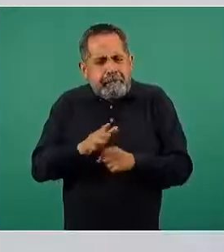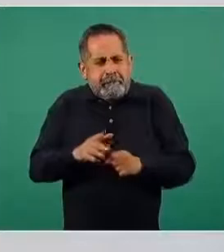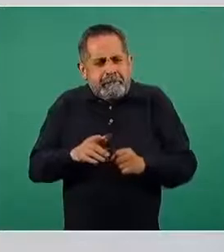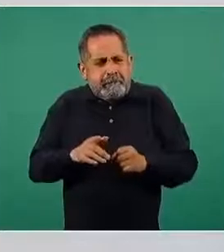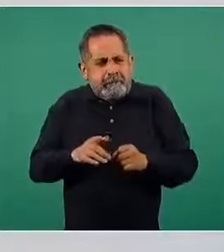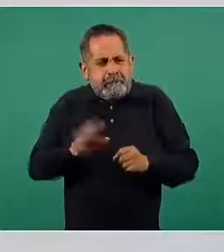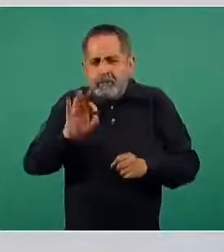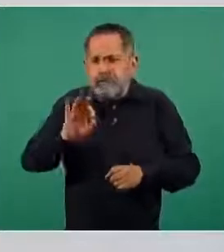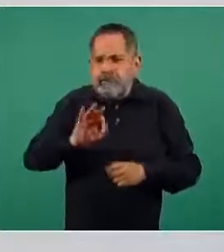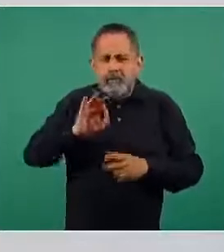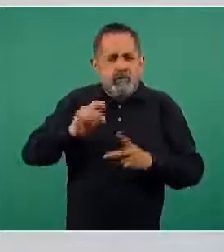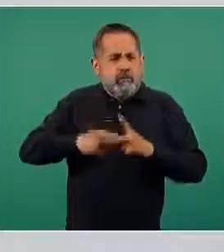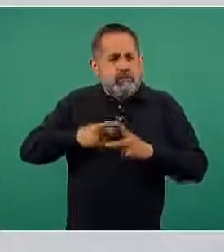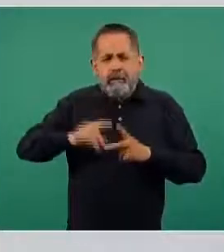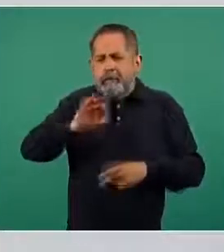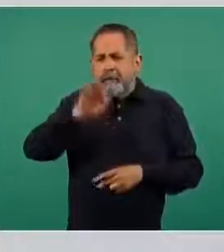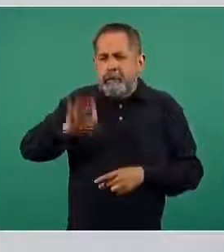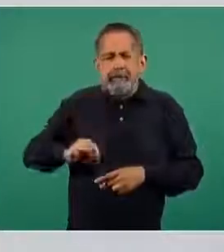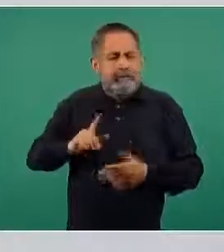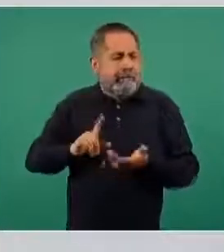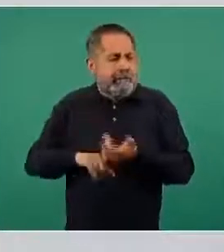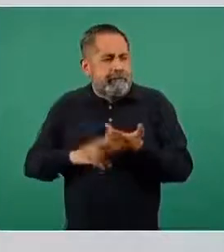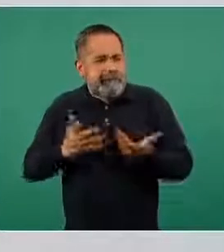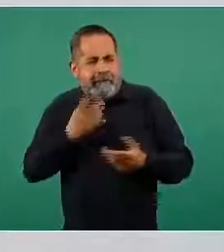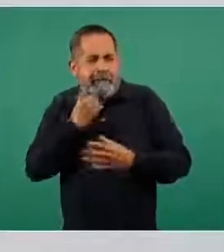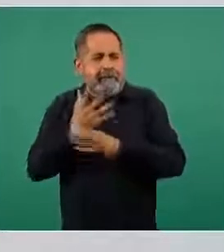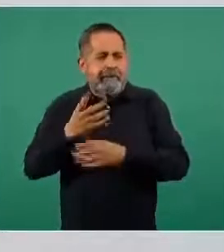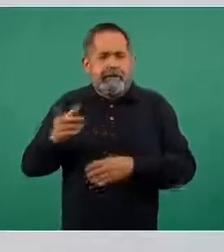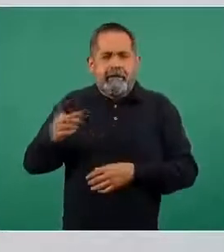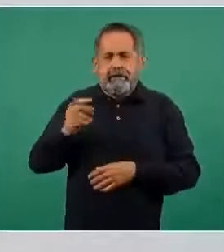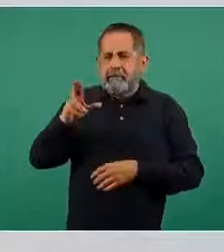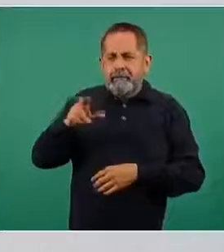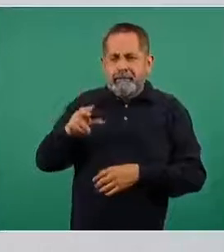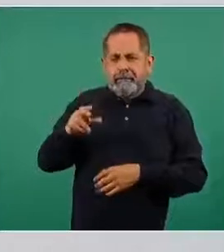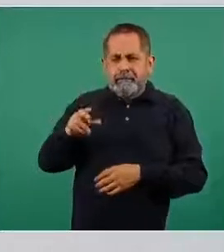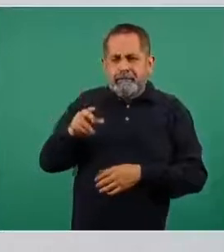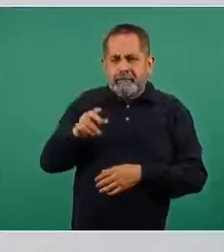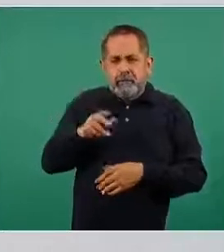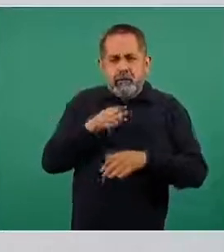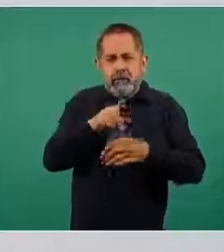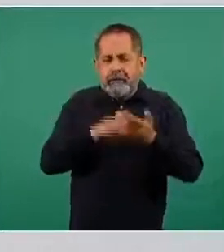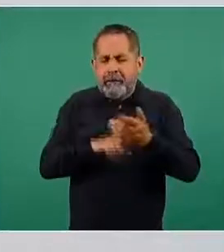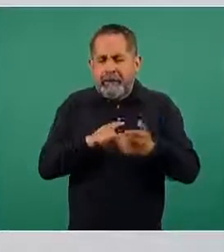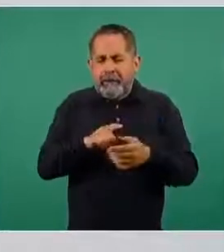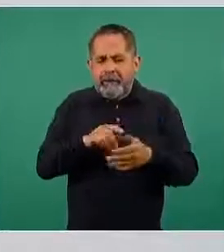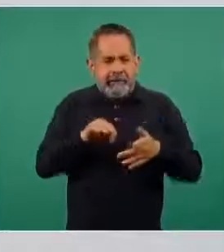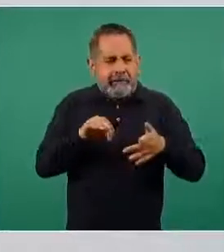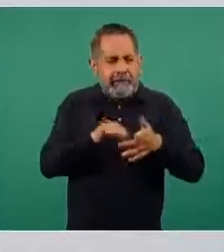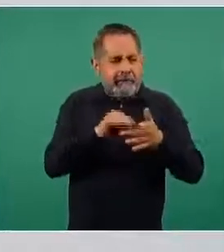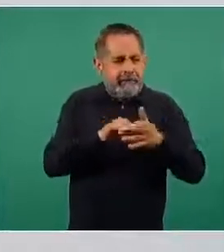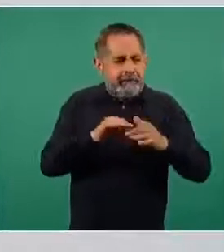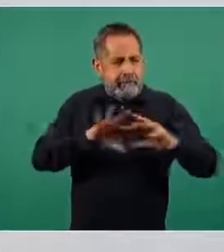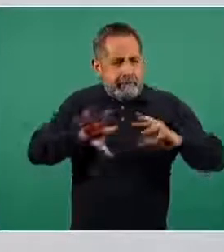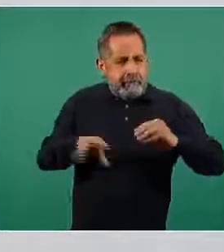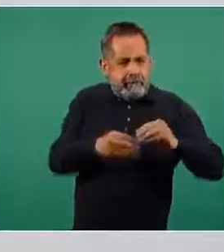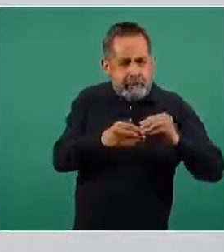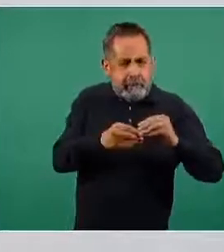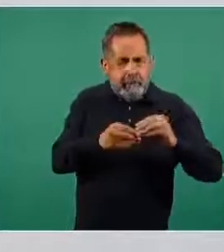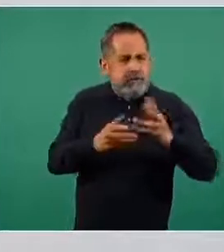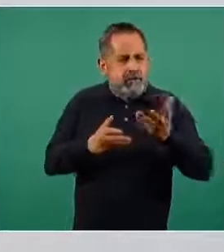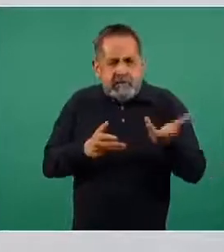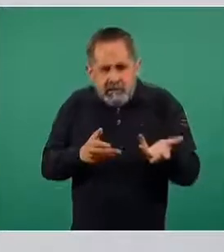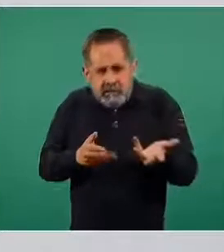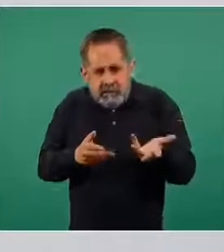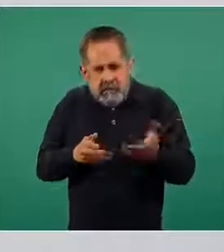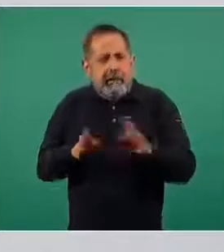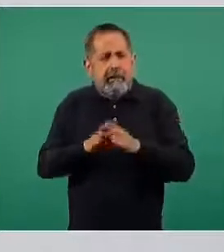haberse recibido el doctor Silván Alighieri, si fue tasa de incidencia acumulada, es decir, para